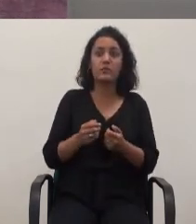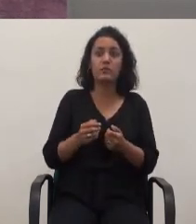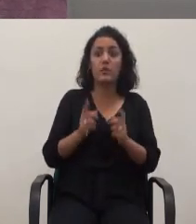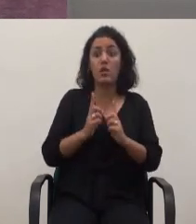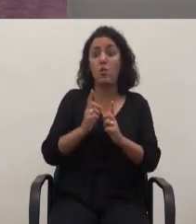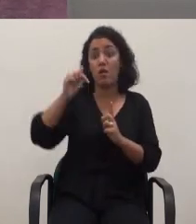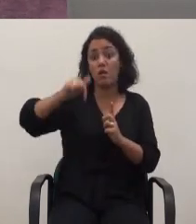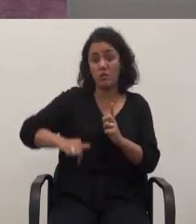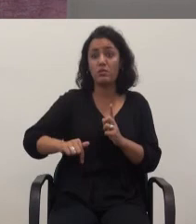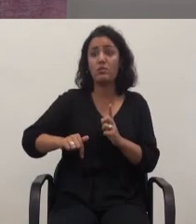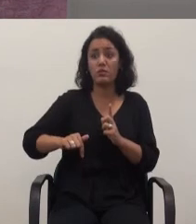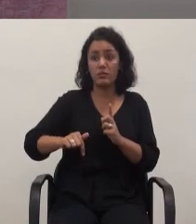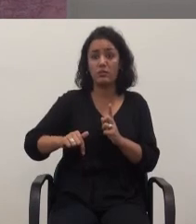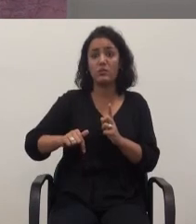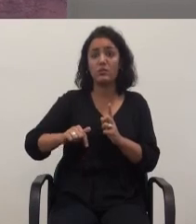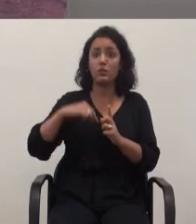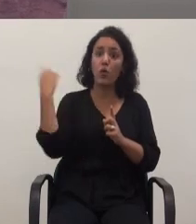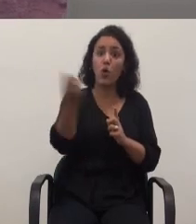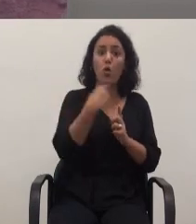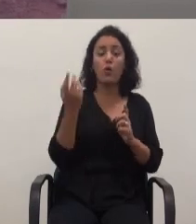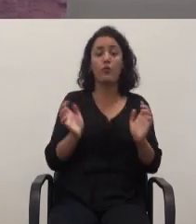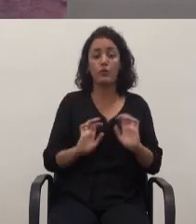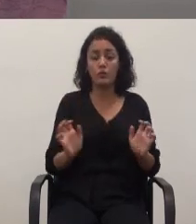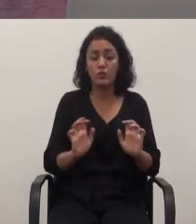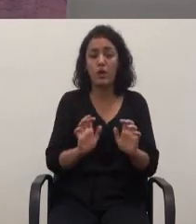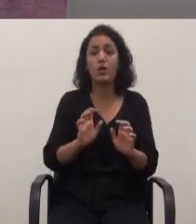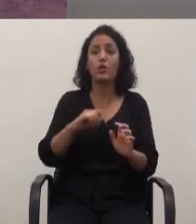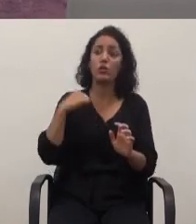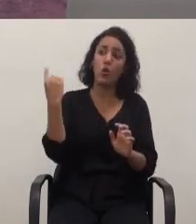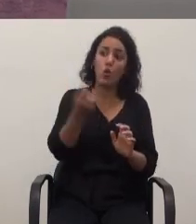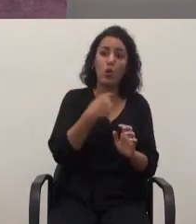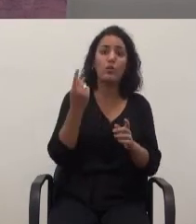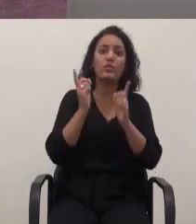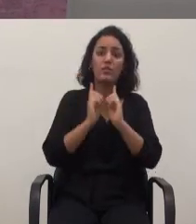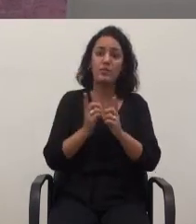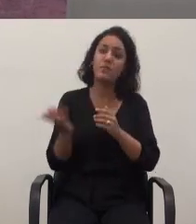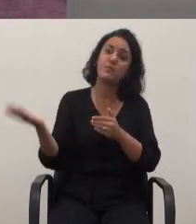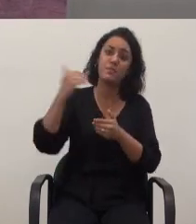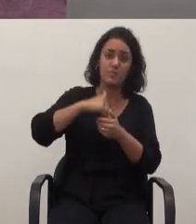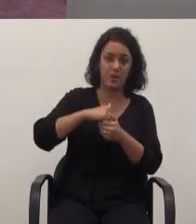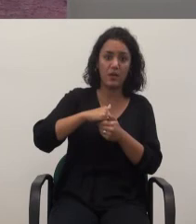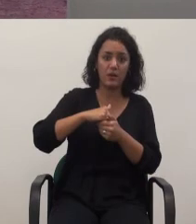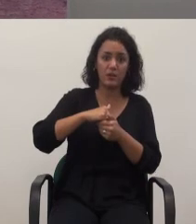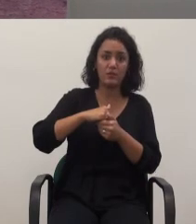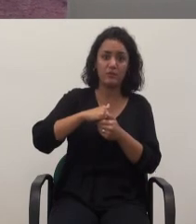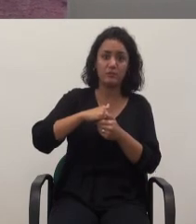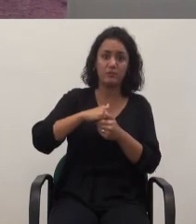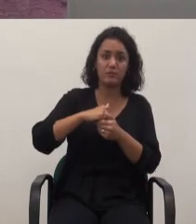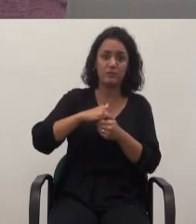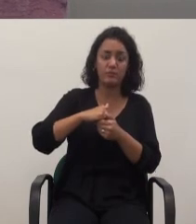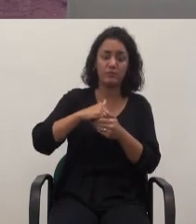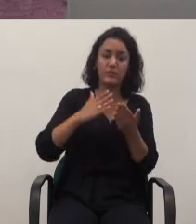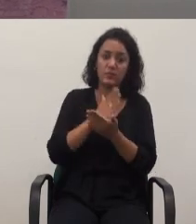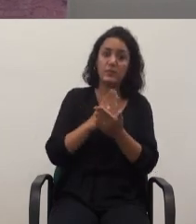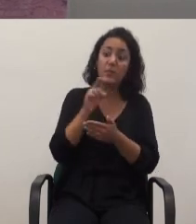los funcionarios que trabajan en el ISEF, técnicos, administrativos y de servicios, participan. Creo que hay una cuestión que se juega